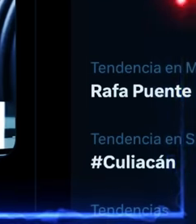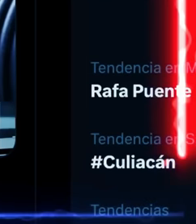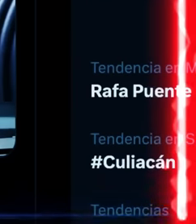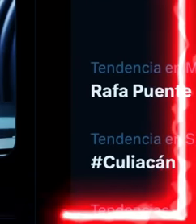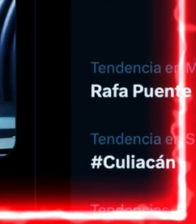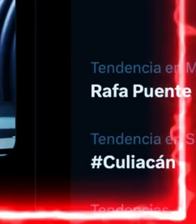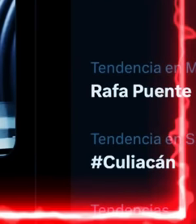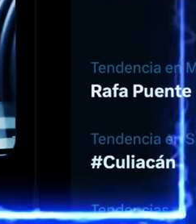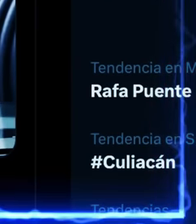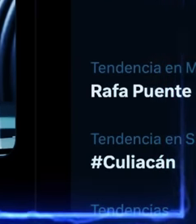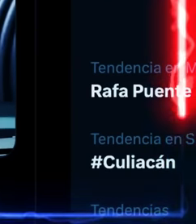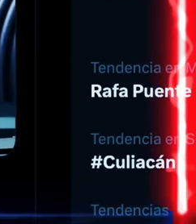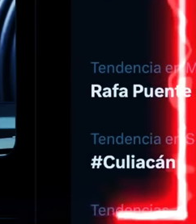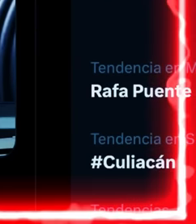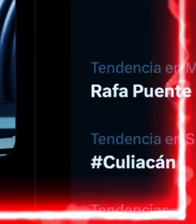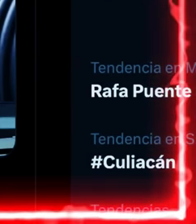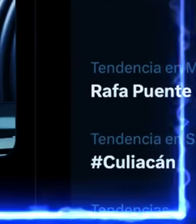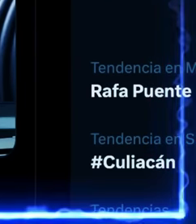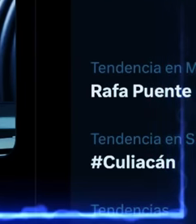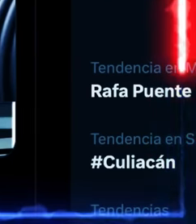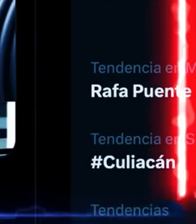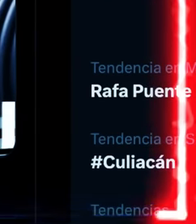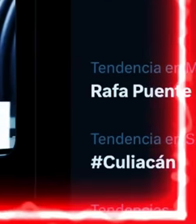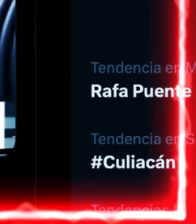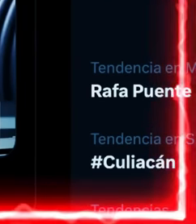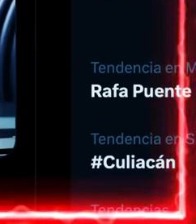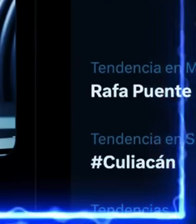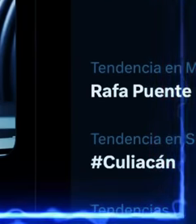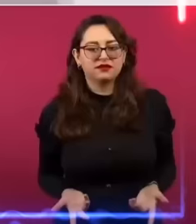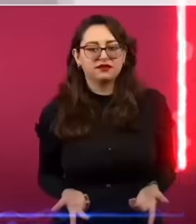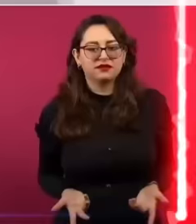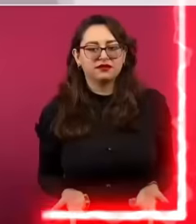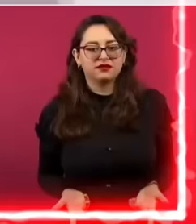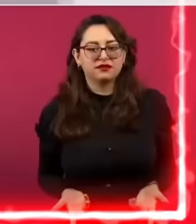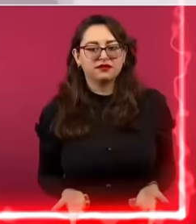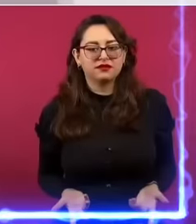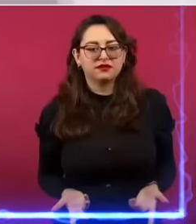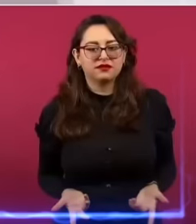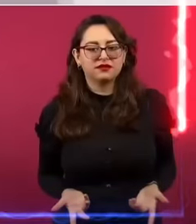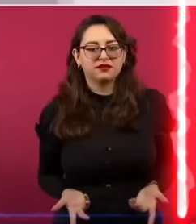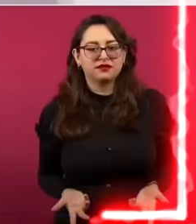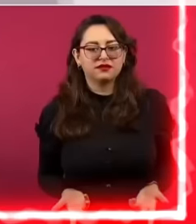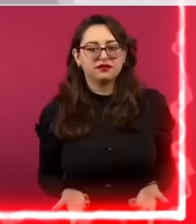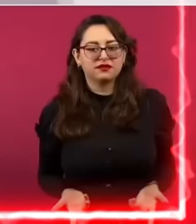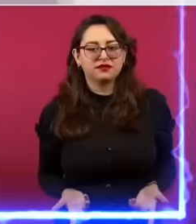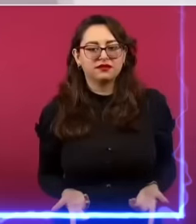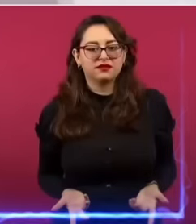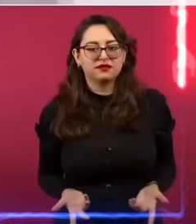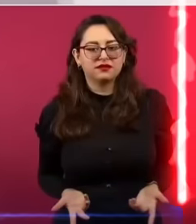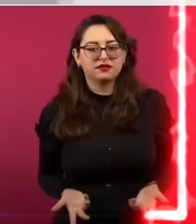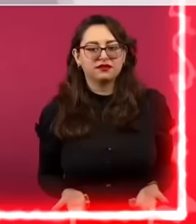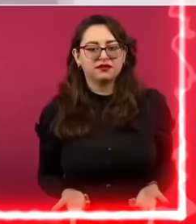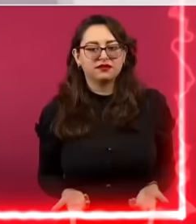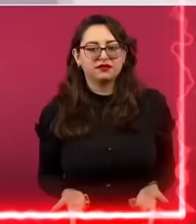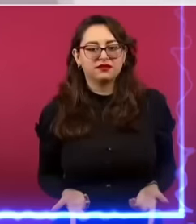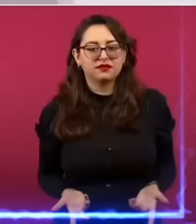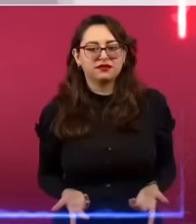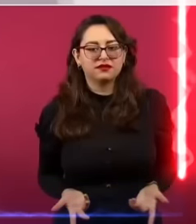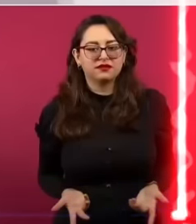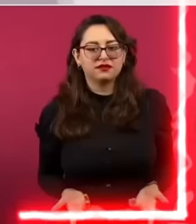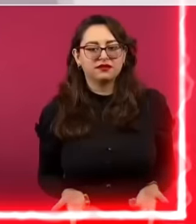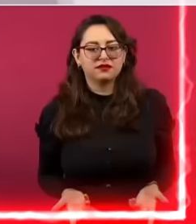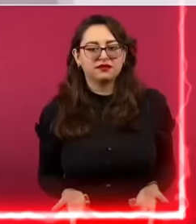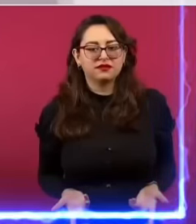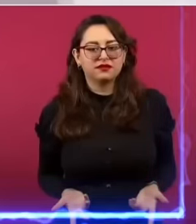o yo voy a su oficina el día que quiera a la y lamento que el presidente López Obrador el día de hoy miércoles 10 de mayo de 2023